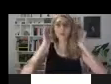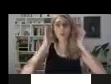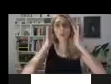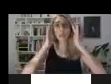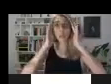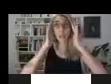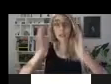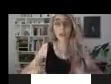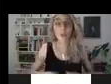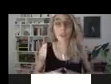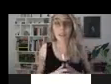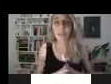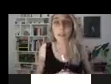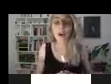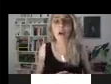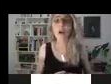Bueno, en